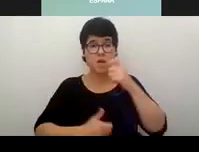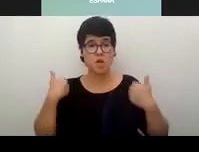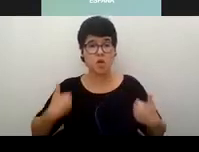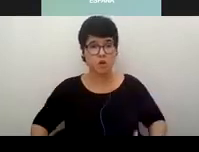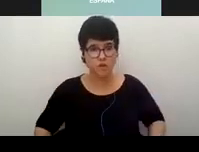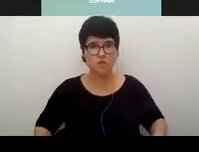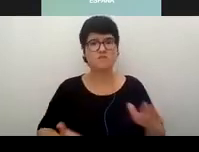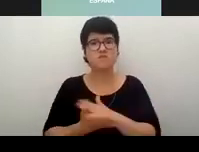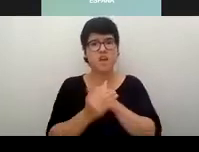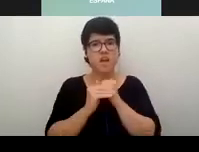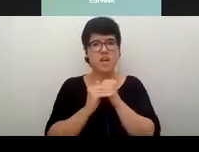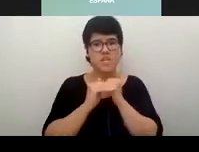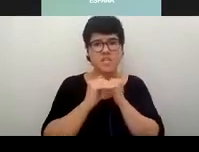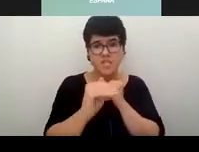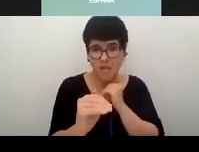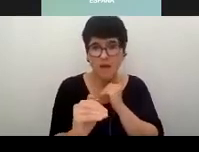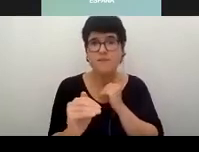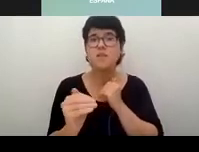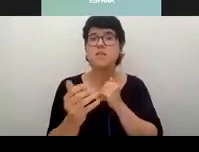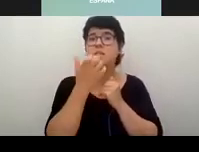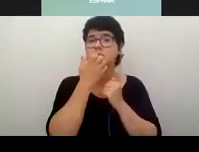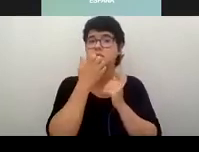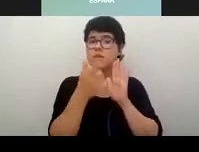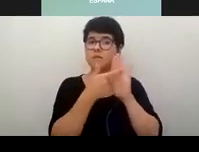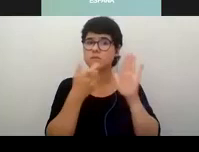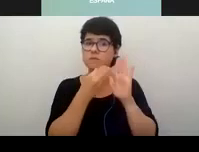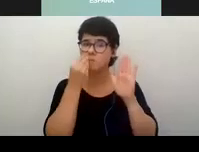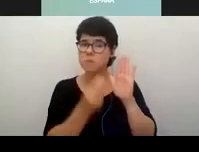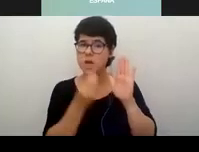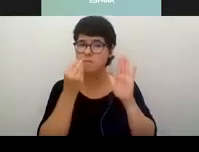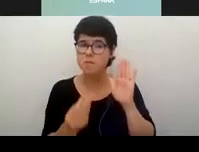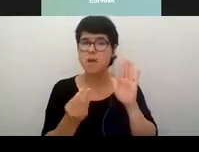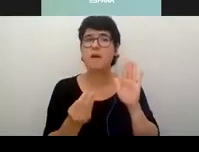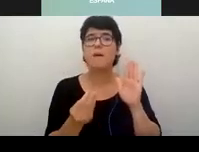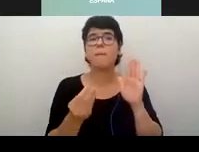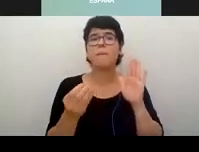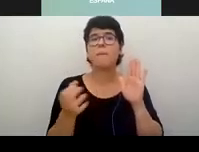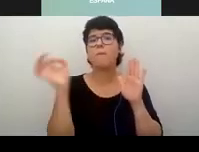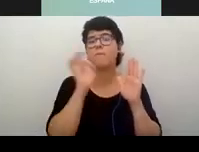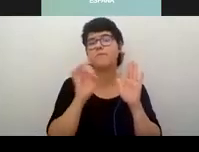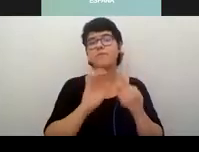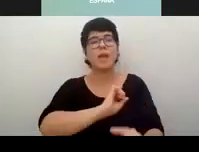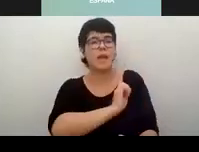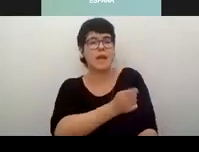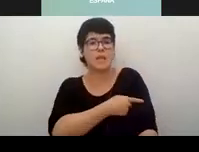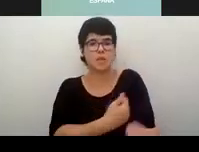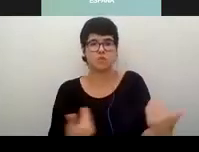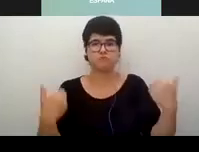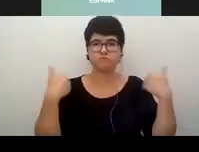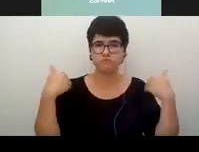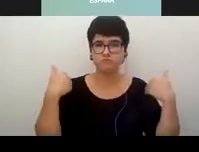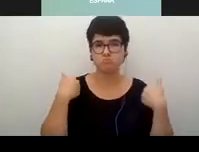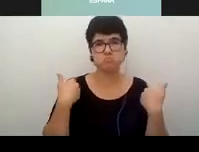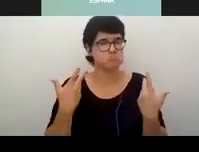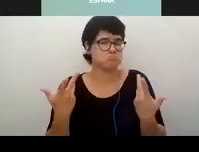una dieta adecuada, una realización de ejercicio físico más o menos regular, tenemos una serie de